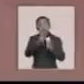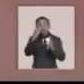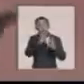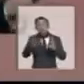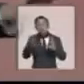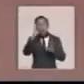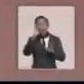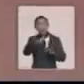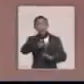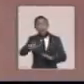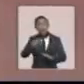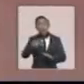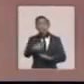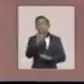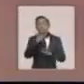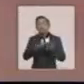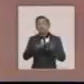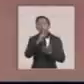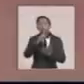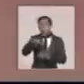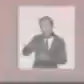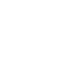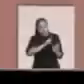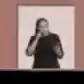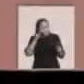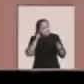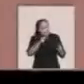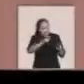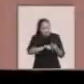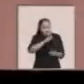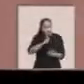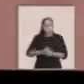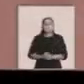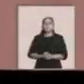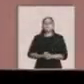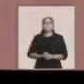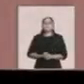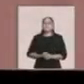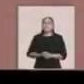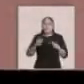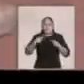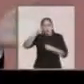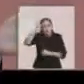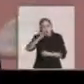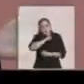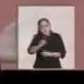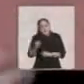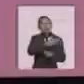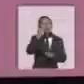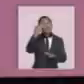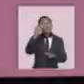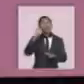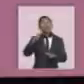Perdonar a los delincuentes, la amnistía que propone López Obrador, no es la solución. Perdonar a los criminales, sí o no, responde sin